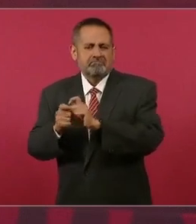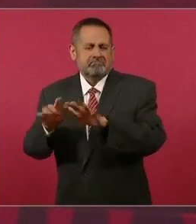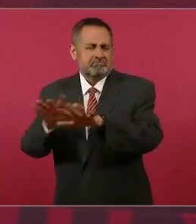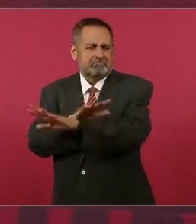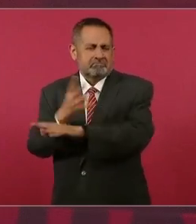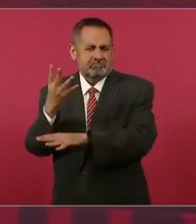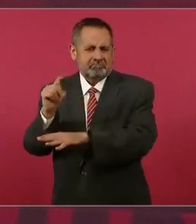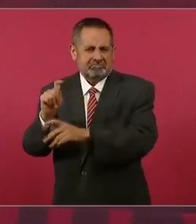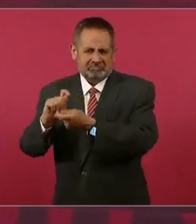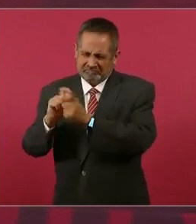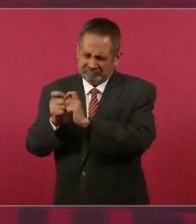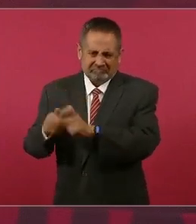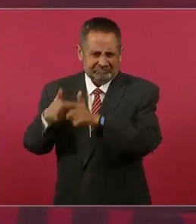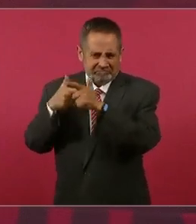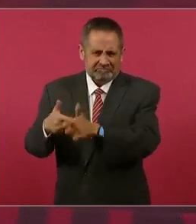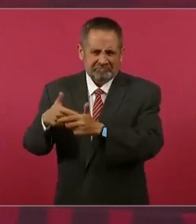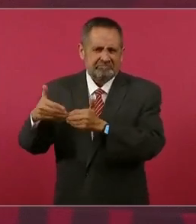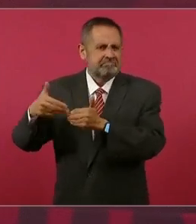la transformación.